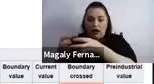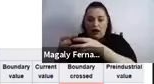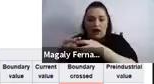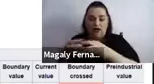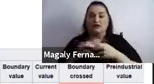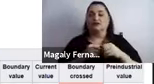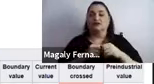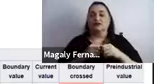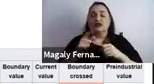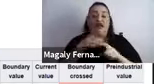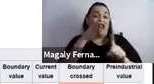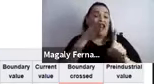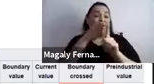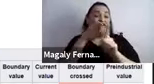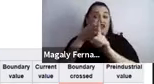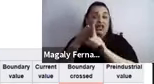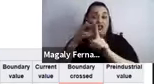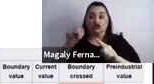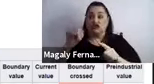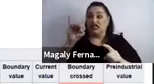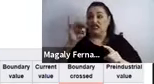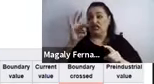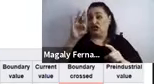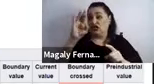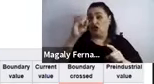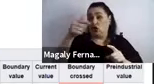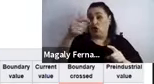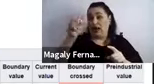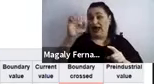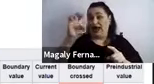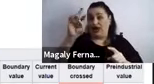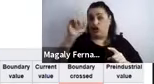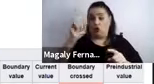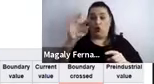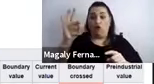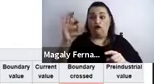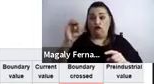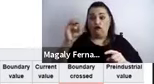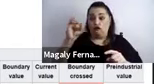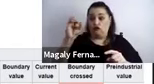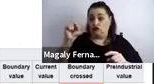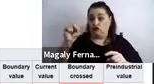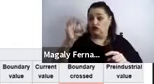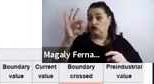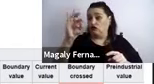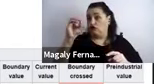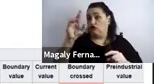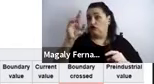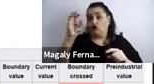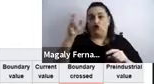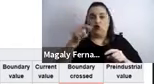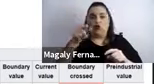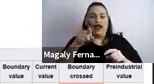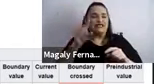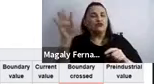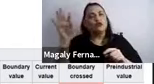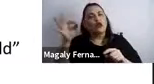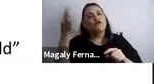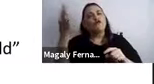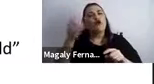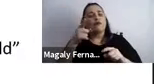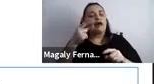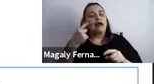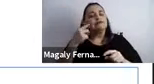acidificación y los efectos de nitrógeno y fósforo, pero es una manera, yo creo, bastante elegante e inteligente de